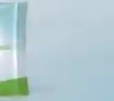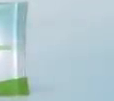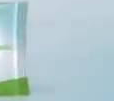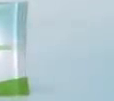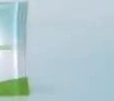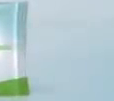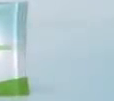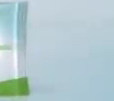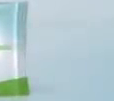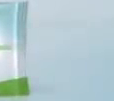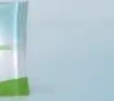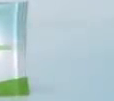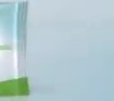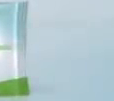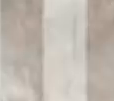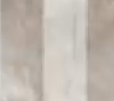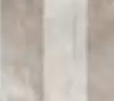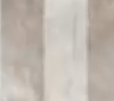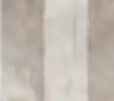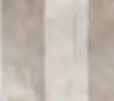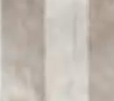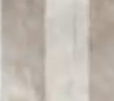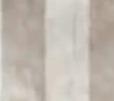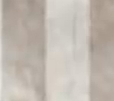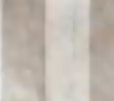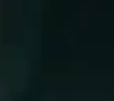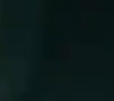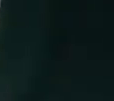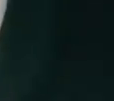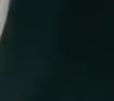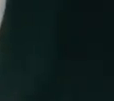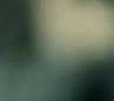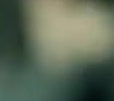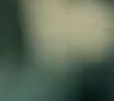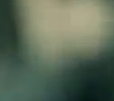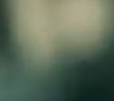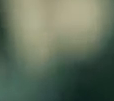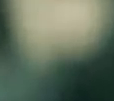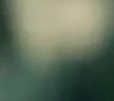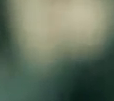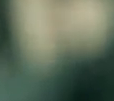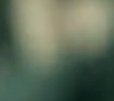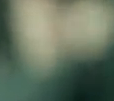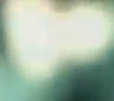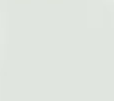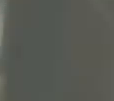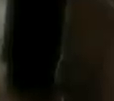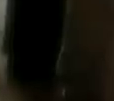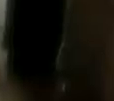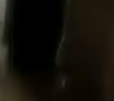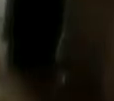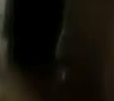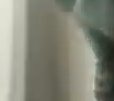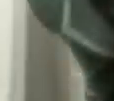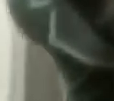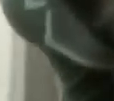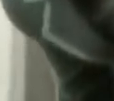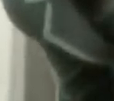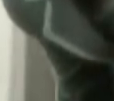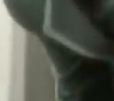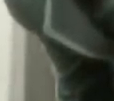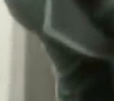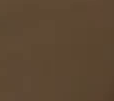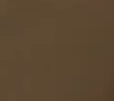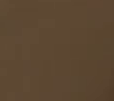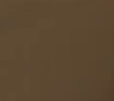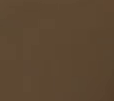en el cuidado profundo de mi piel. Mañana. La jueza me permitió entrar al despacho del fiscal. Encontramos una huella